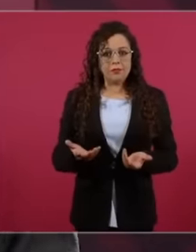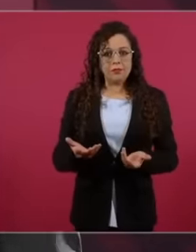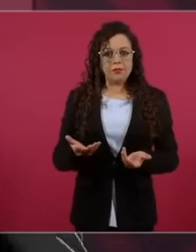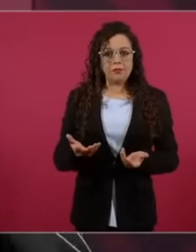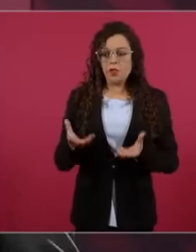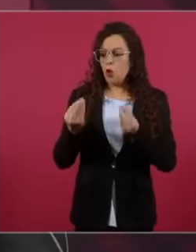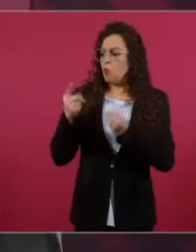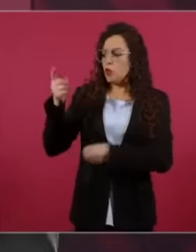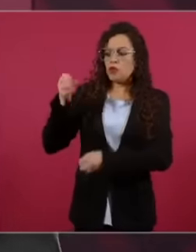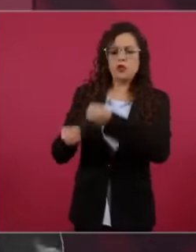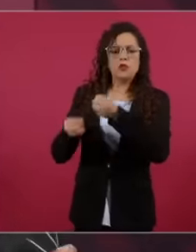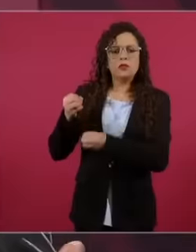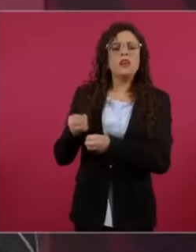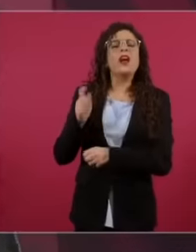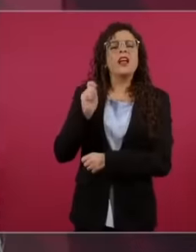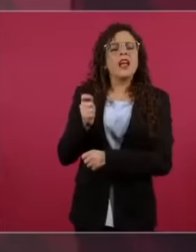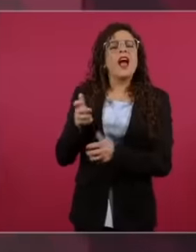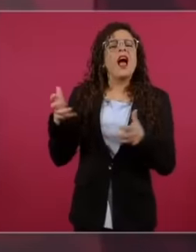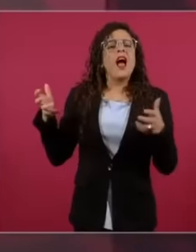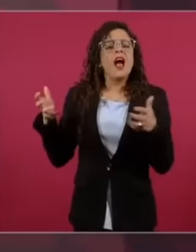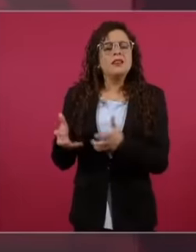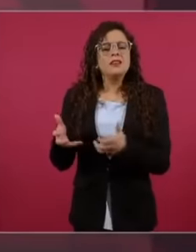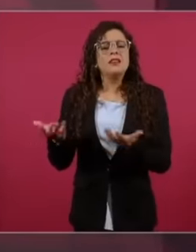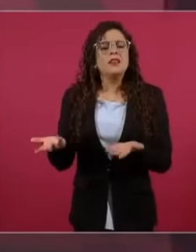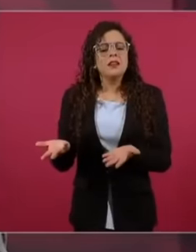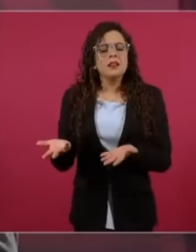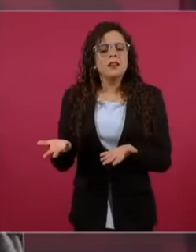públicas, a recibir a los